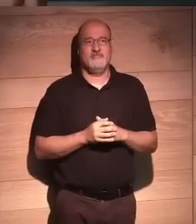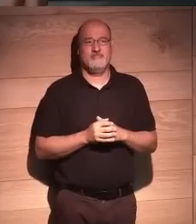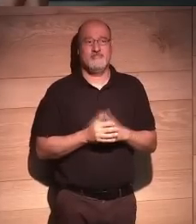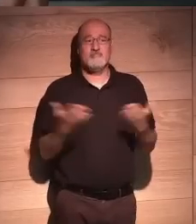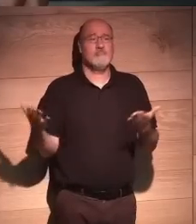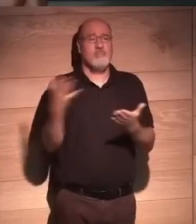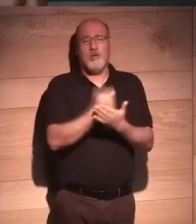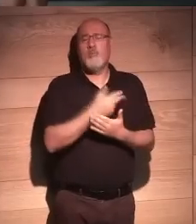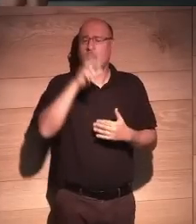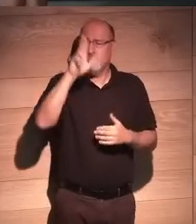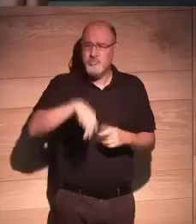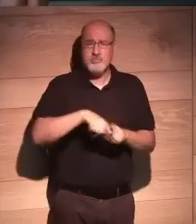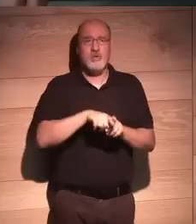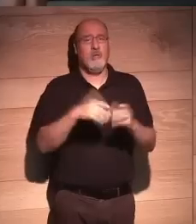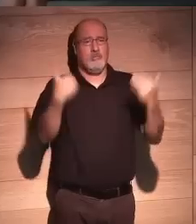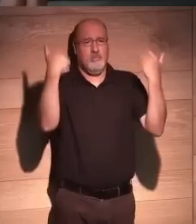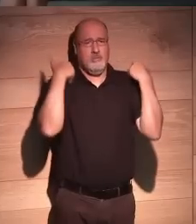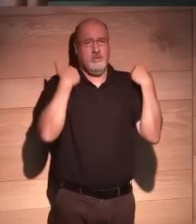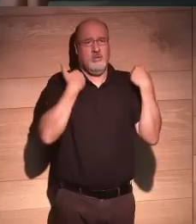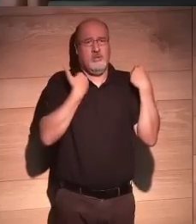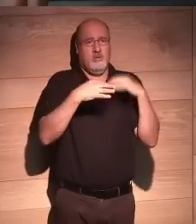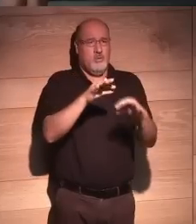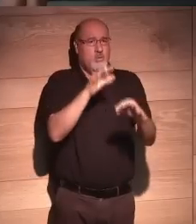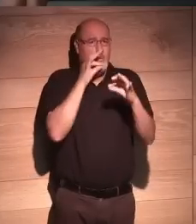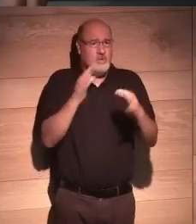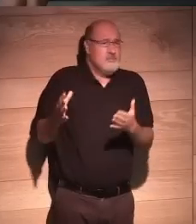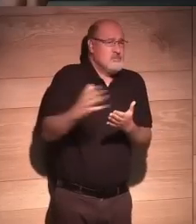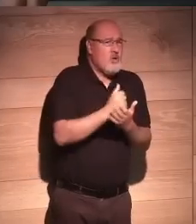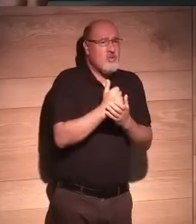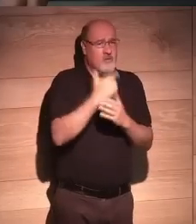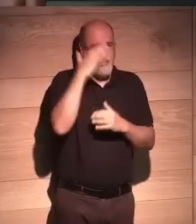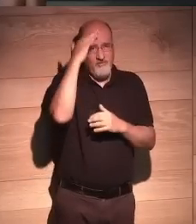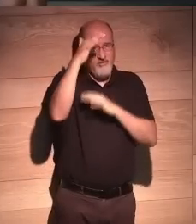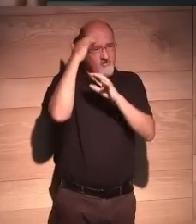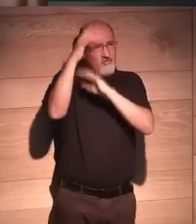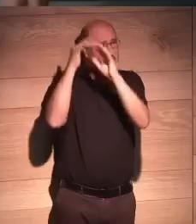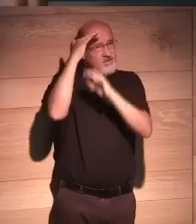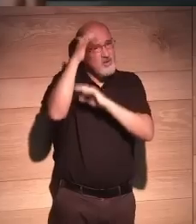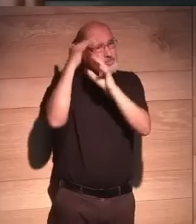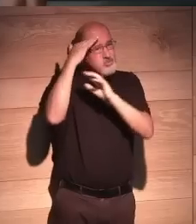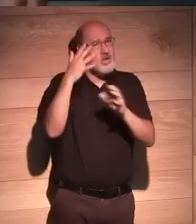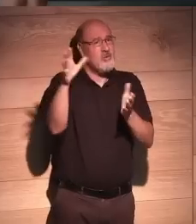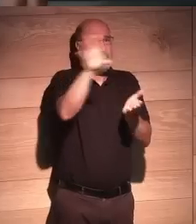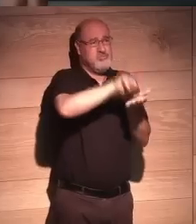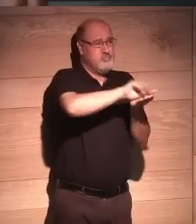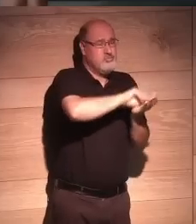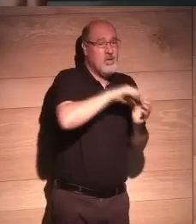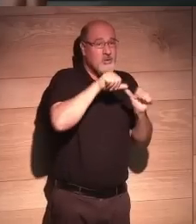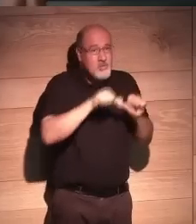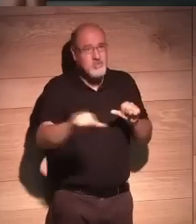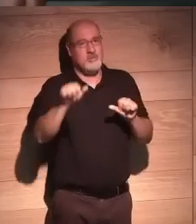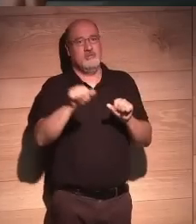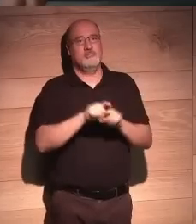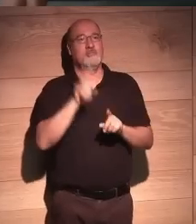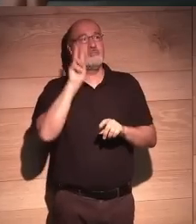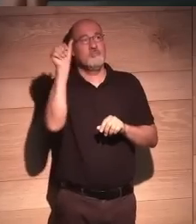y están, por supuesto, han bebido de esas ficciones y se han desarrollado creativamente viendo